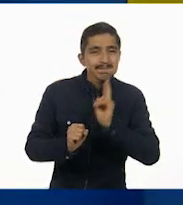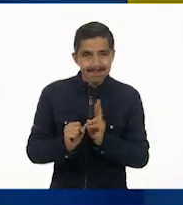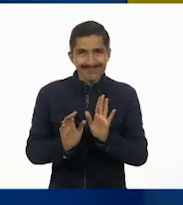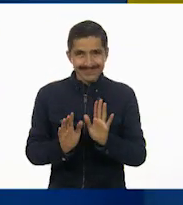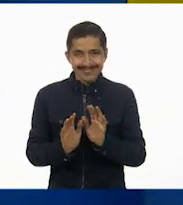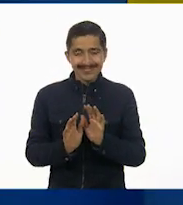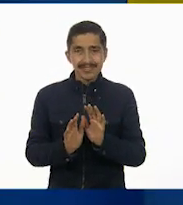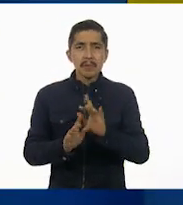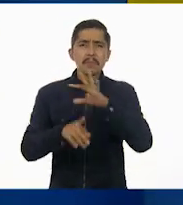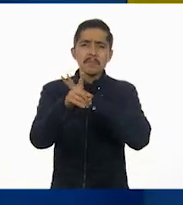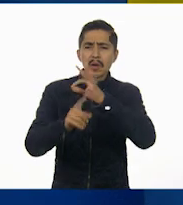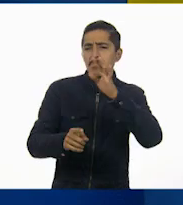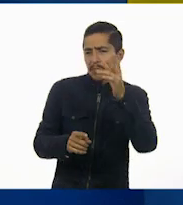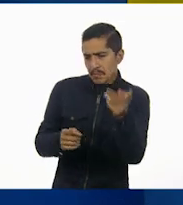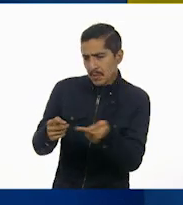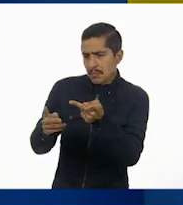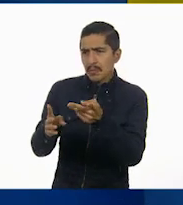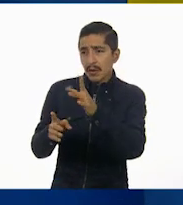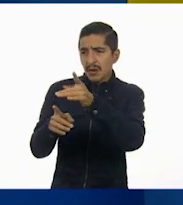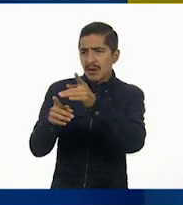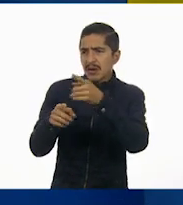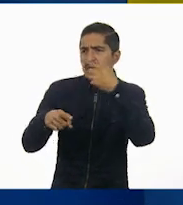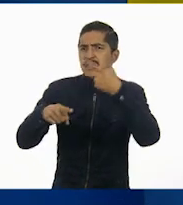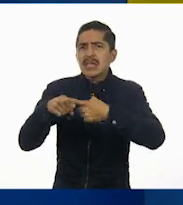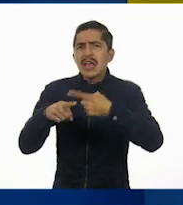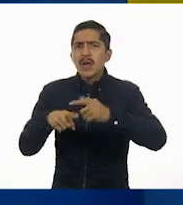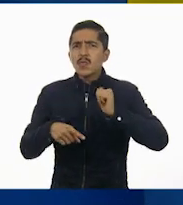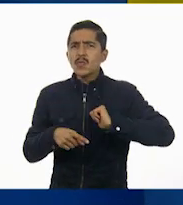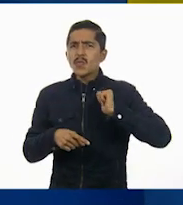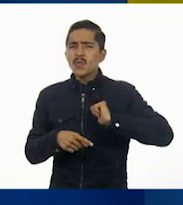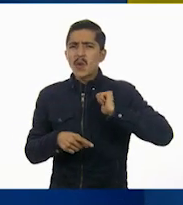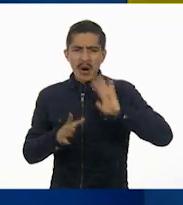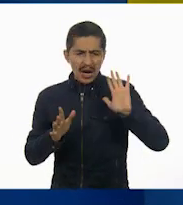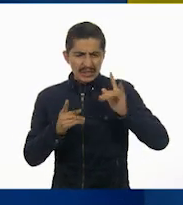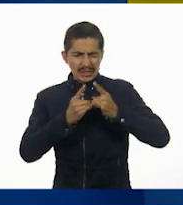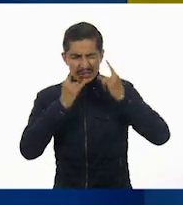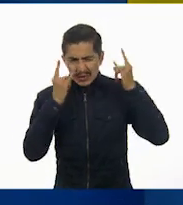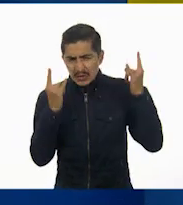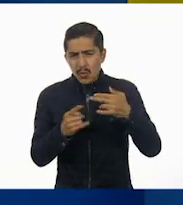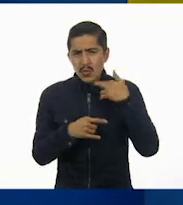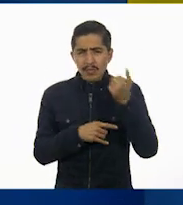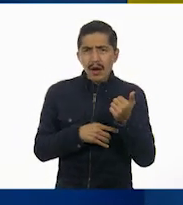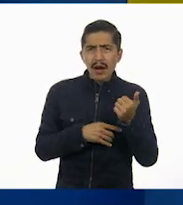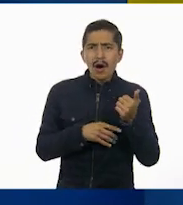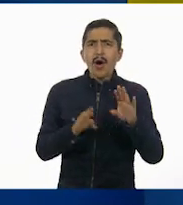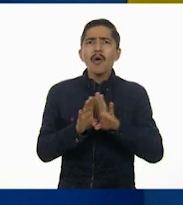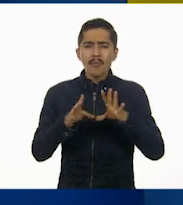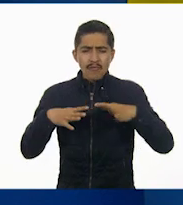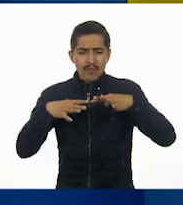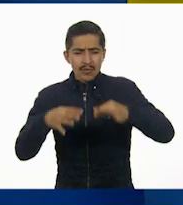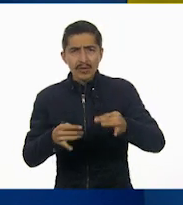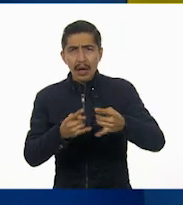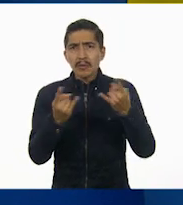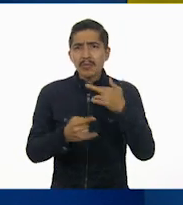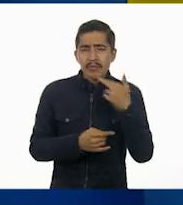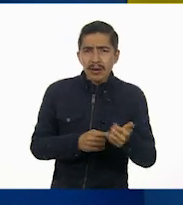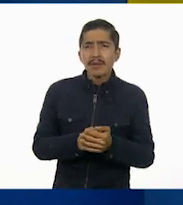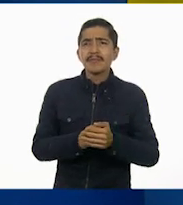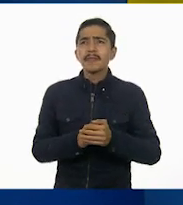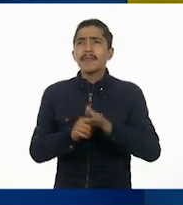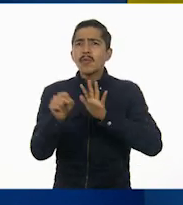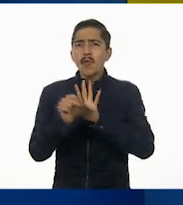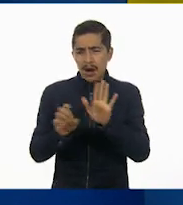pueden plantear preguntas como ¿quiénes fueron los etruscos? ¿Cómo surgió la civilización romana? ¿Cuáles son las características